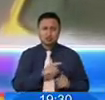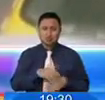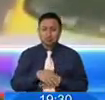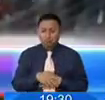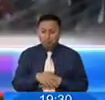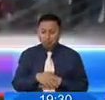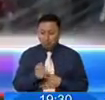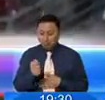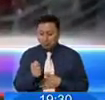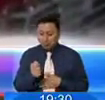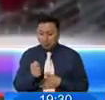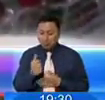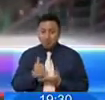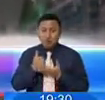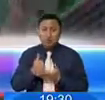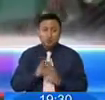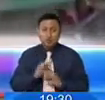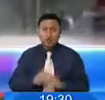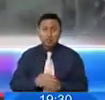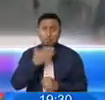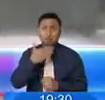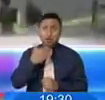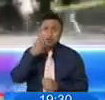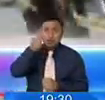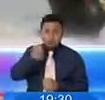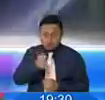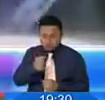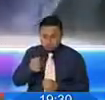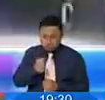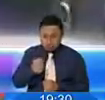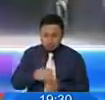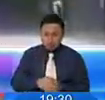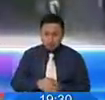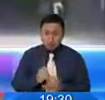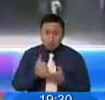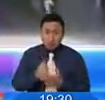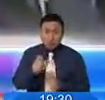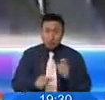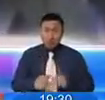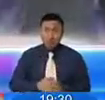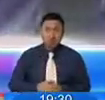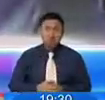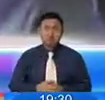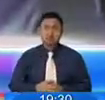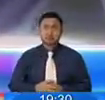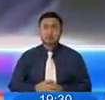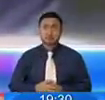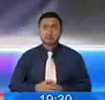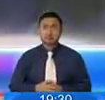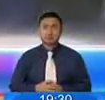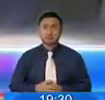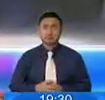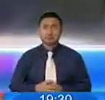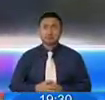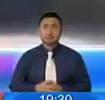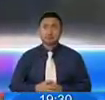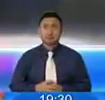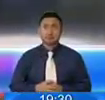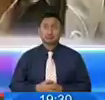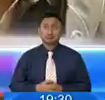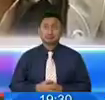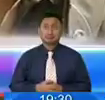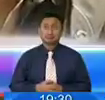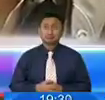nada. En vez de prestar ayuda, prefirieron grabar el acto y no socorrer a la víctima. Tal vez la historia habría sido